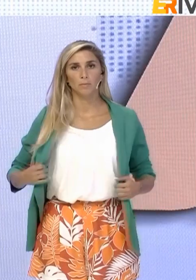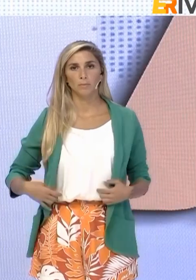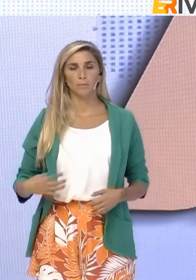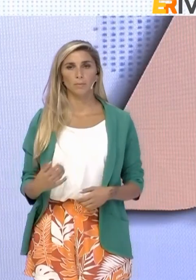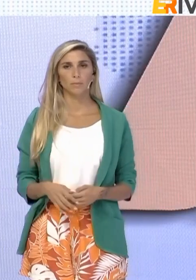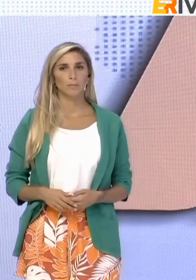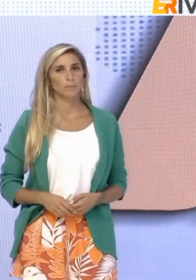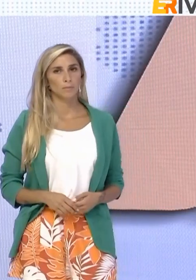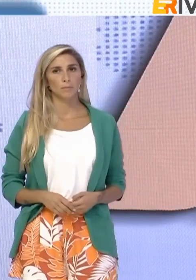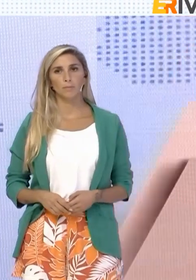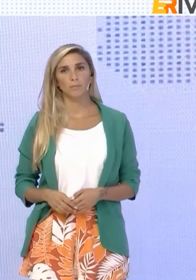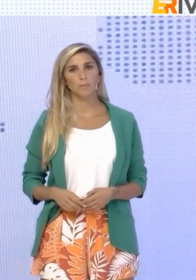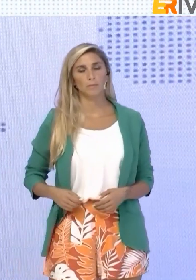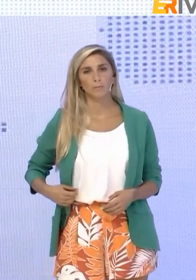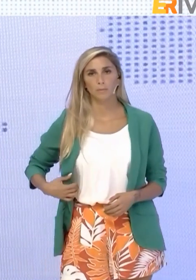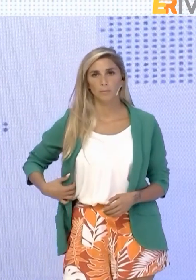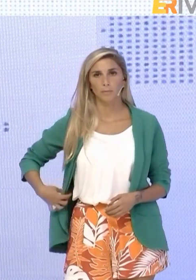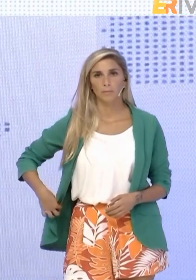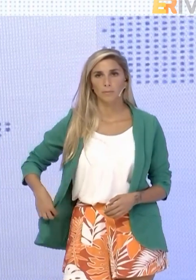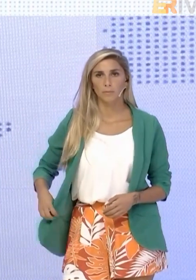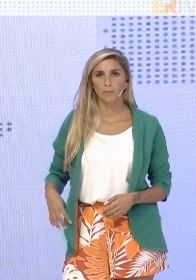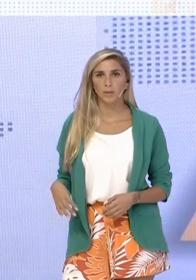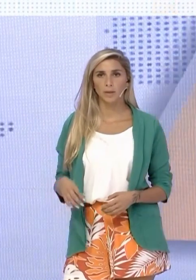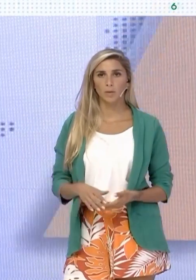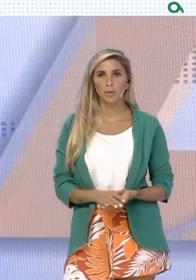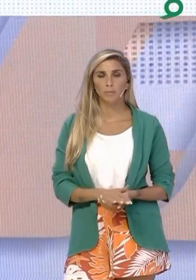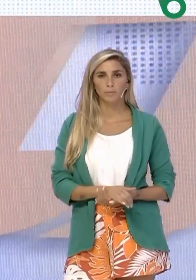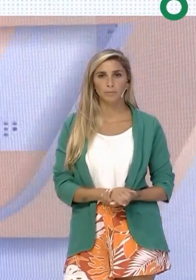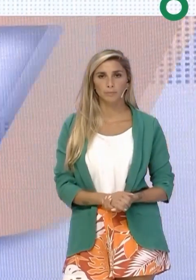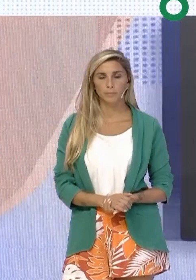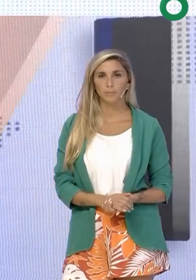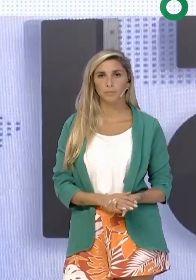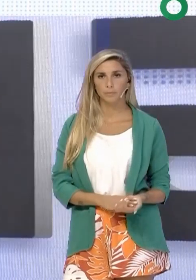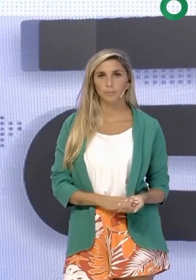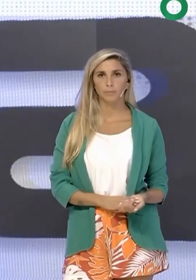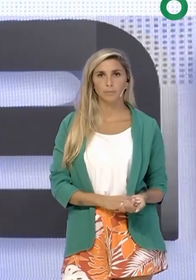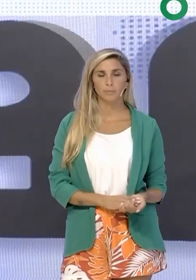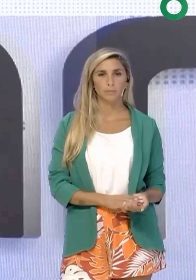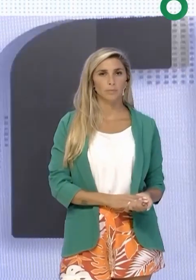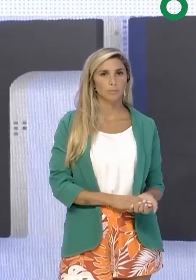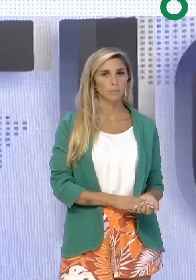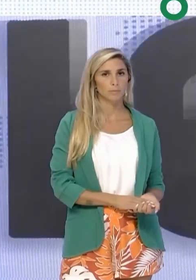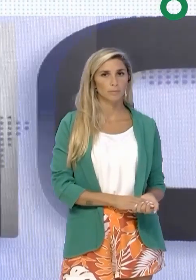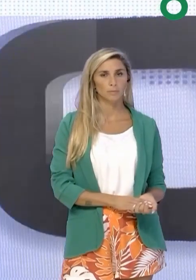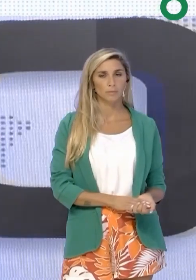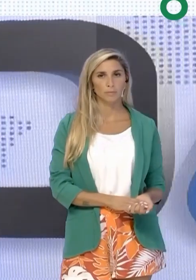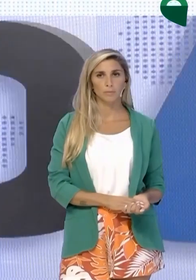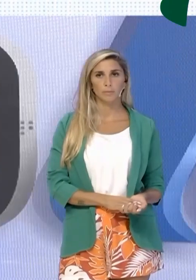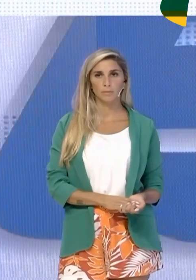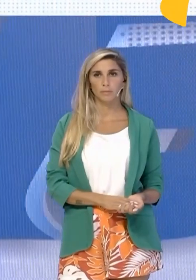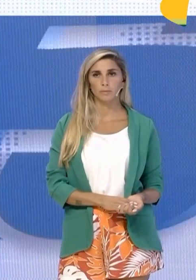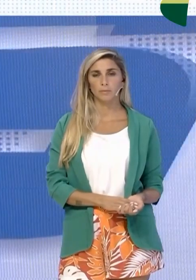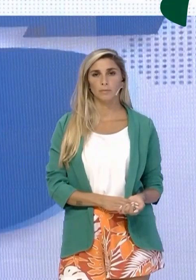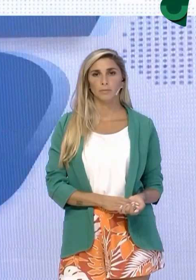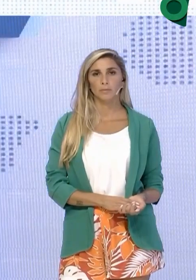100.000 pesos, algo de ruido me tiene que generar. Sí, tal cual. Me debe generar. Ya es un imperativo